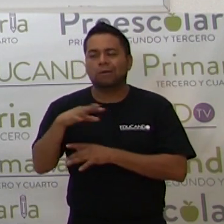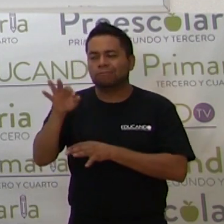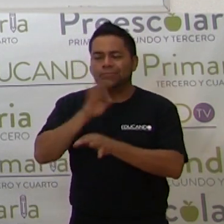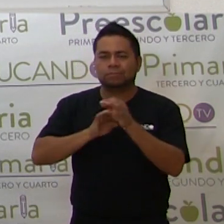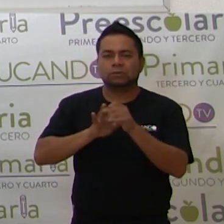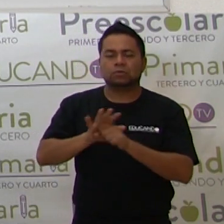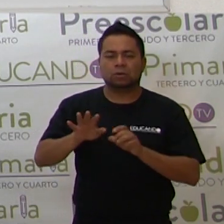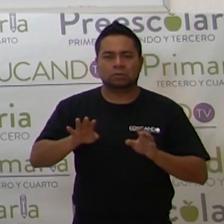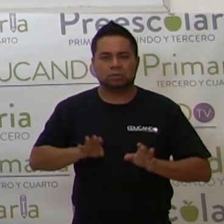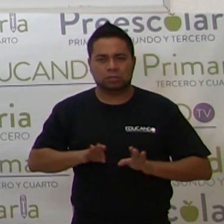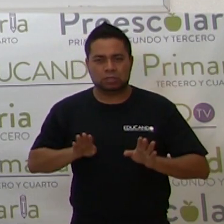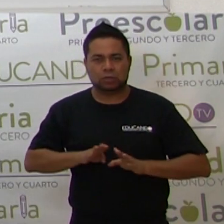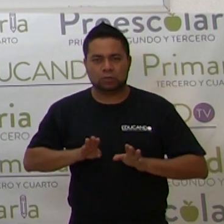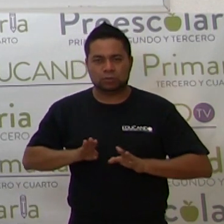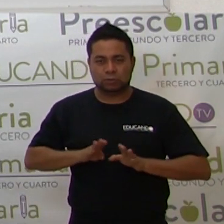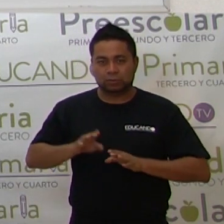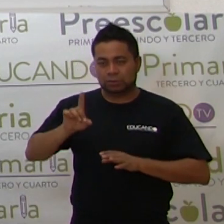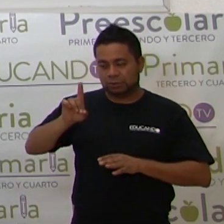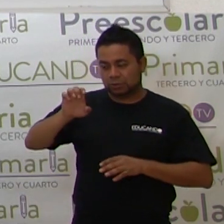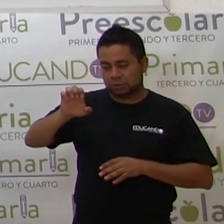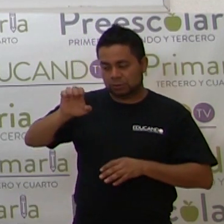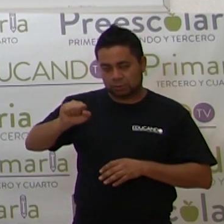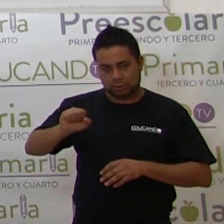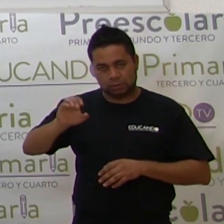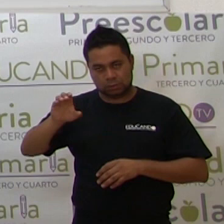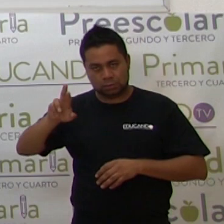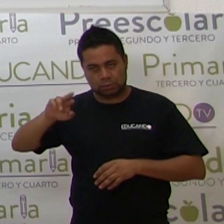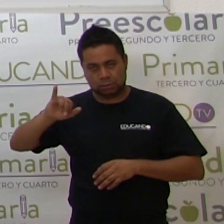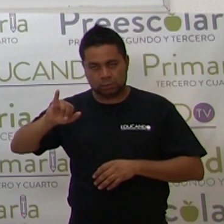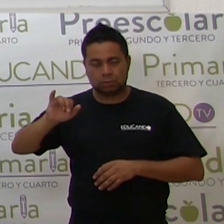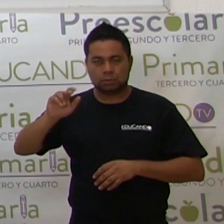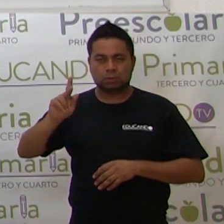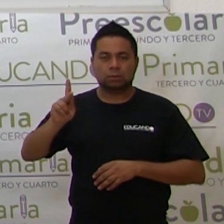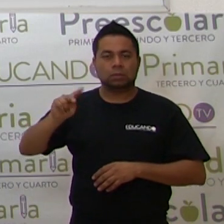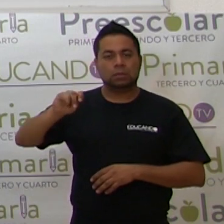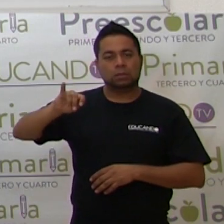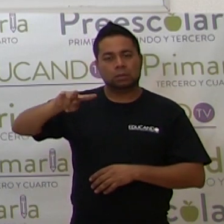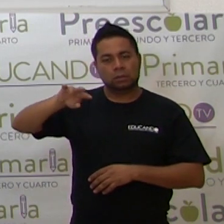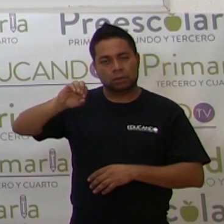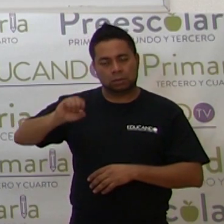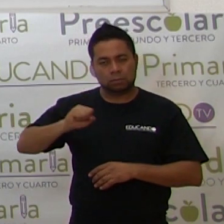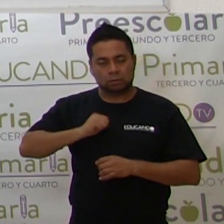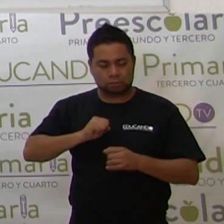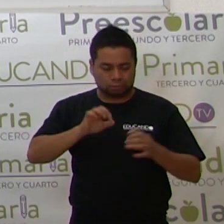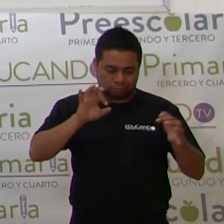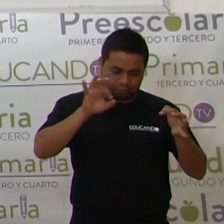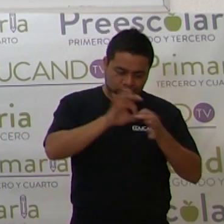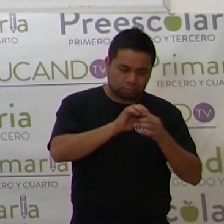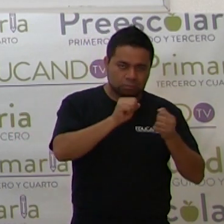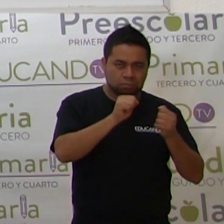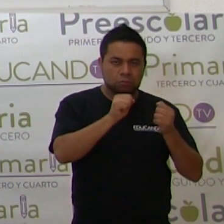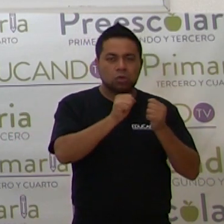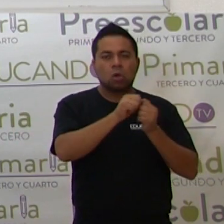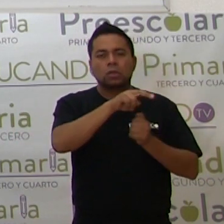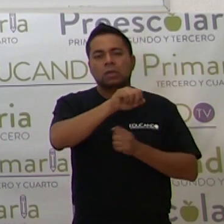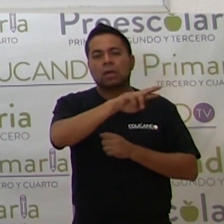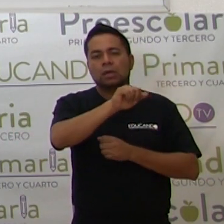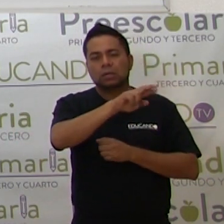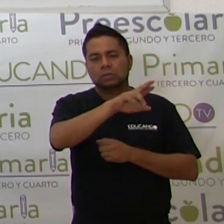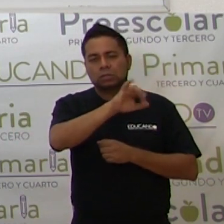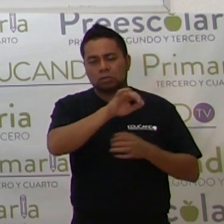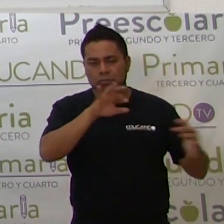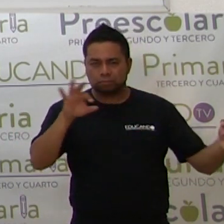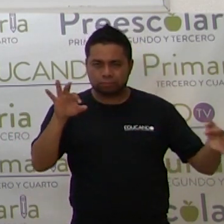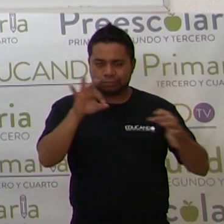recursos descriptivos, ¿bien? Que se van a hilar con la narración que estemos realizando.